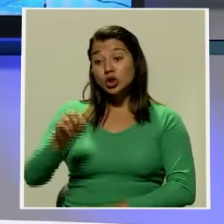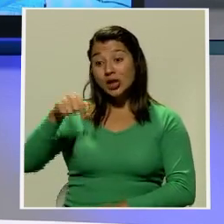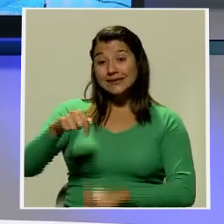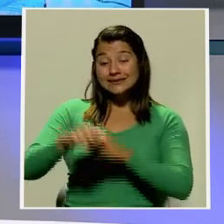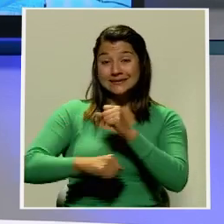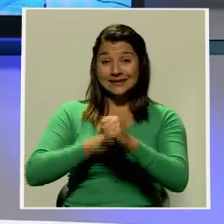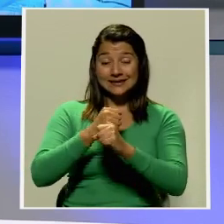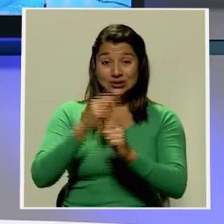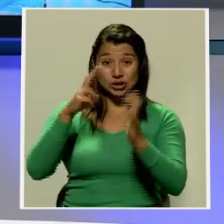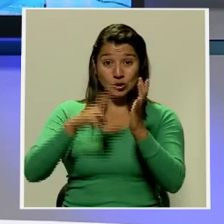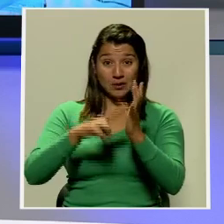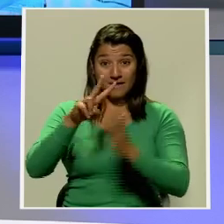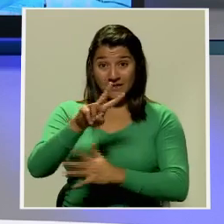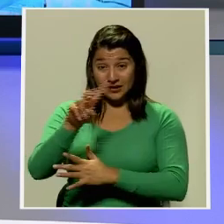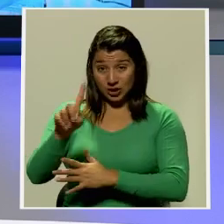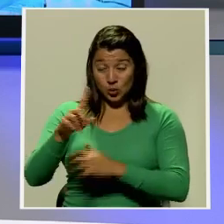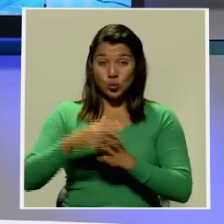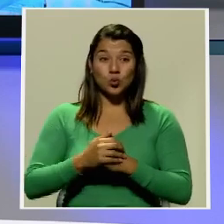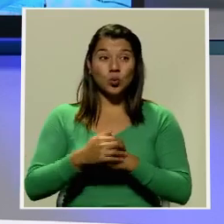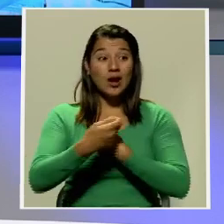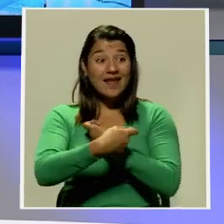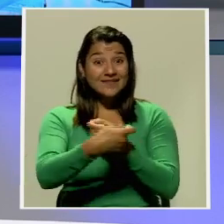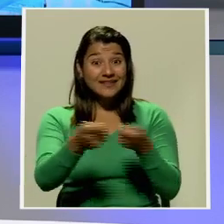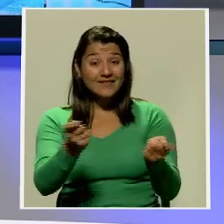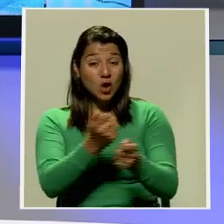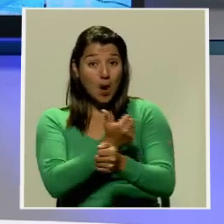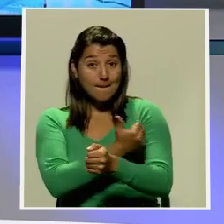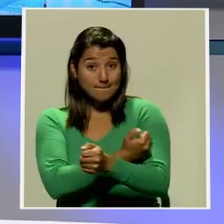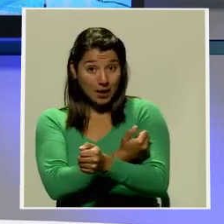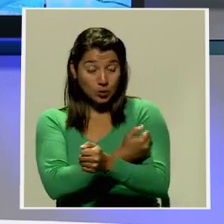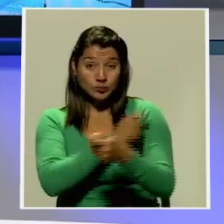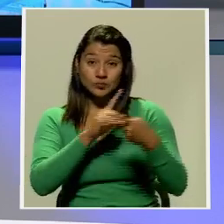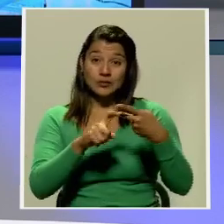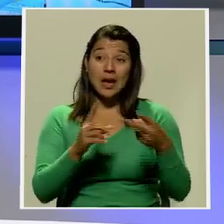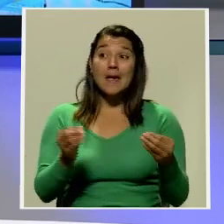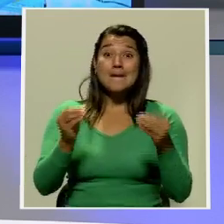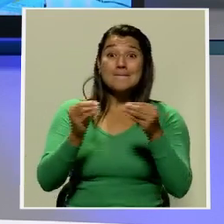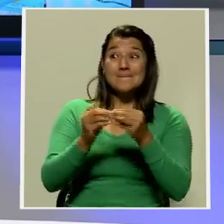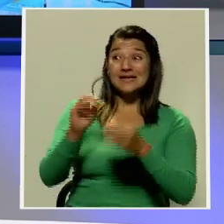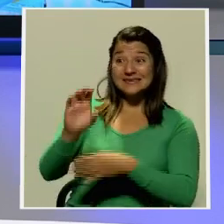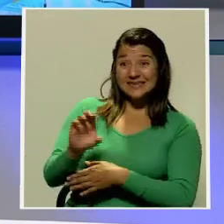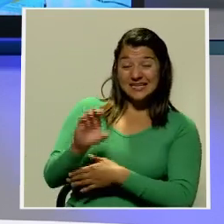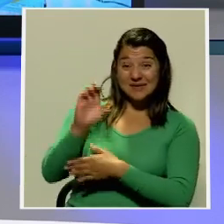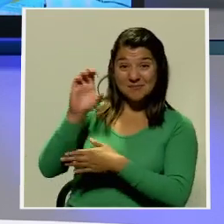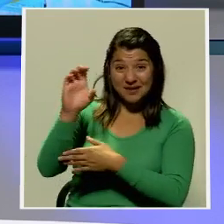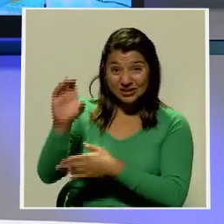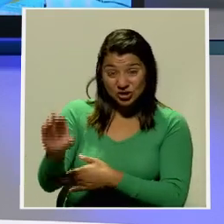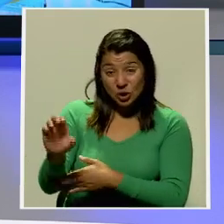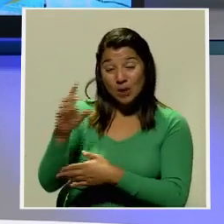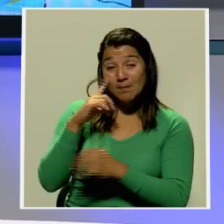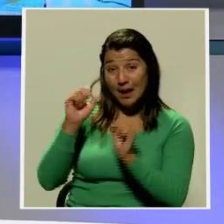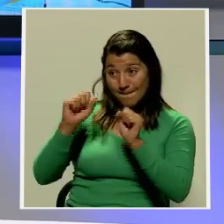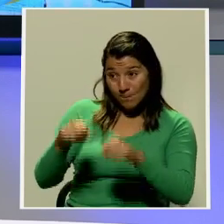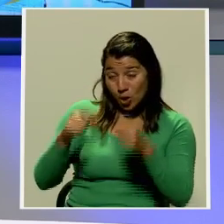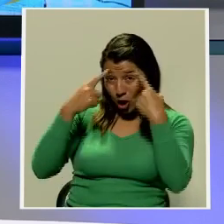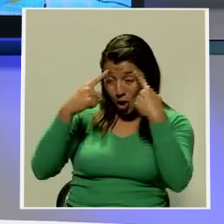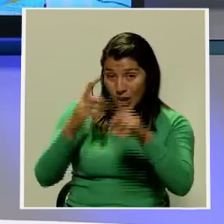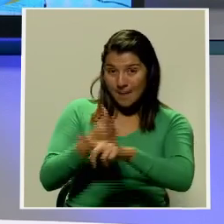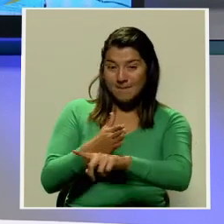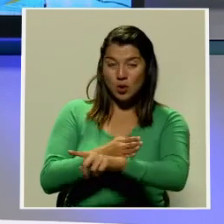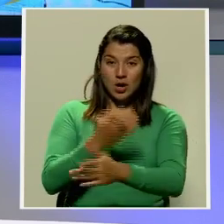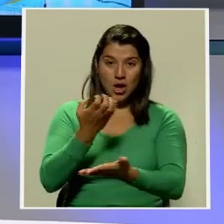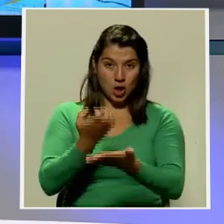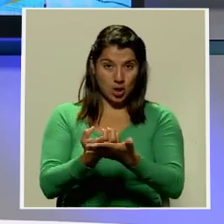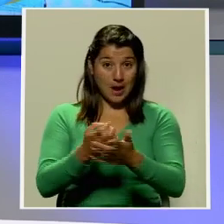2021. La distribución de vacunas precisamente y las inversiones clave para sostener la recuperación. Sin embargo,